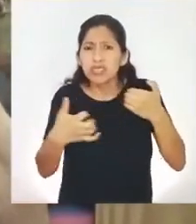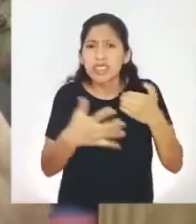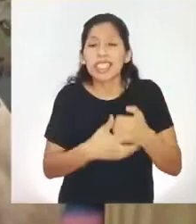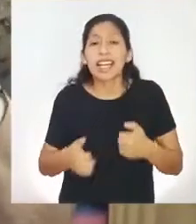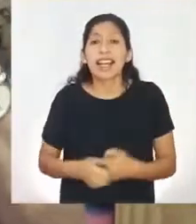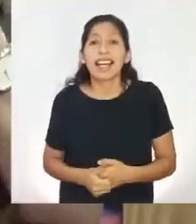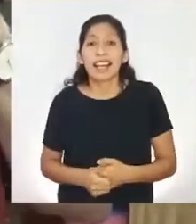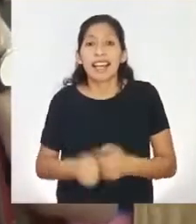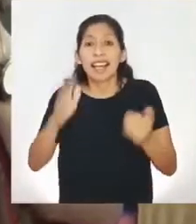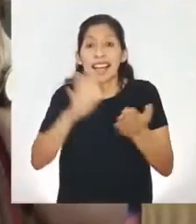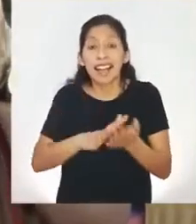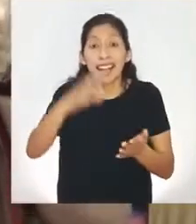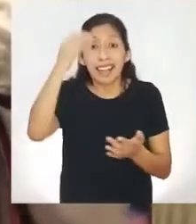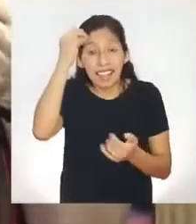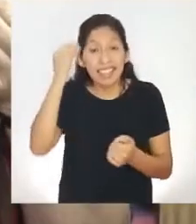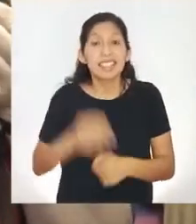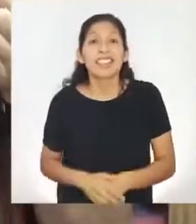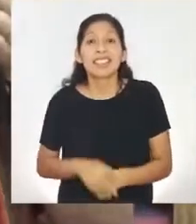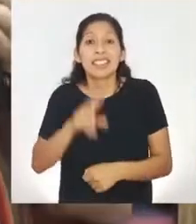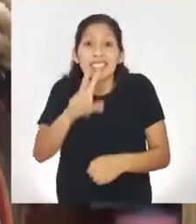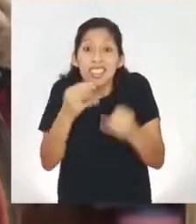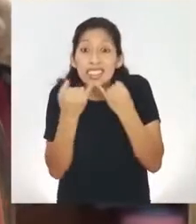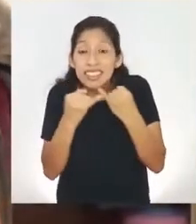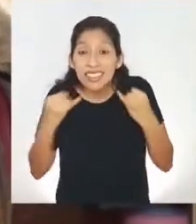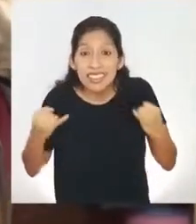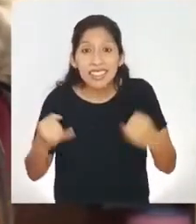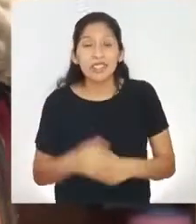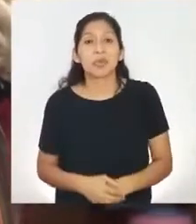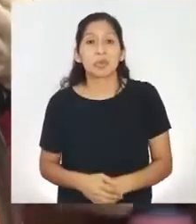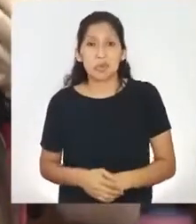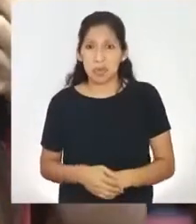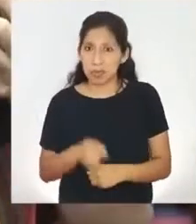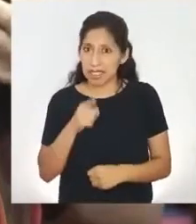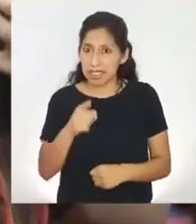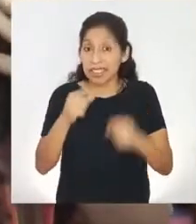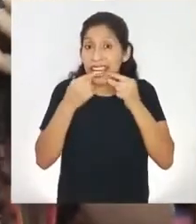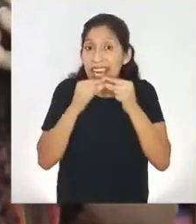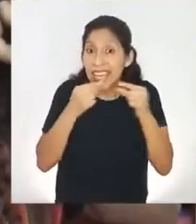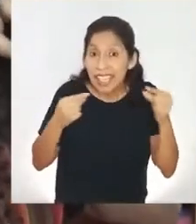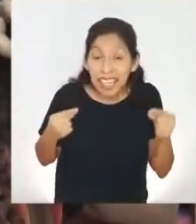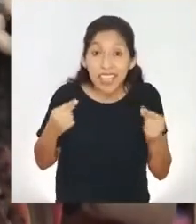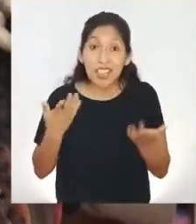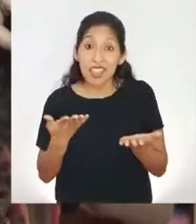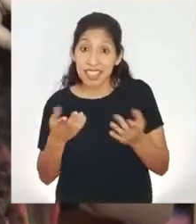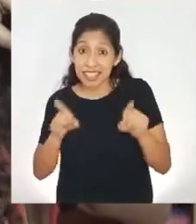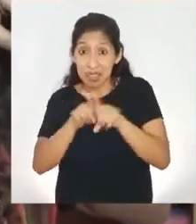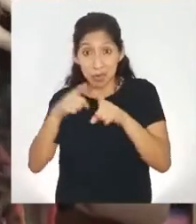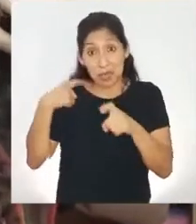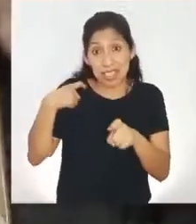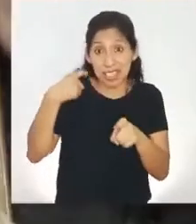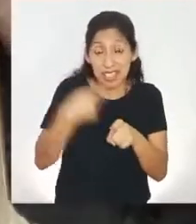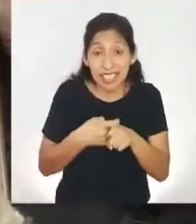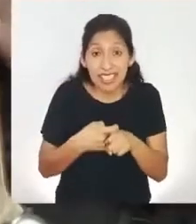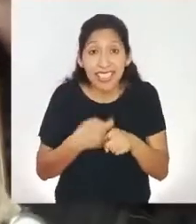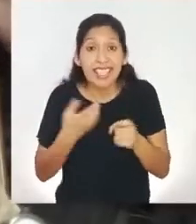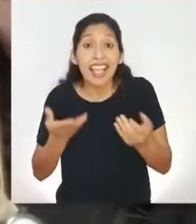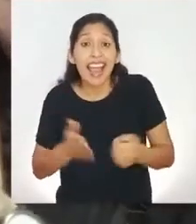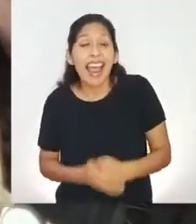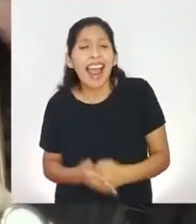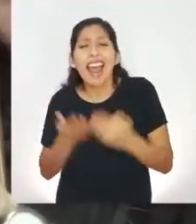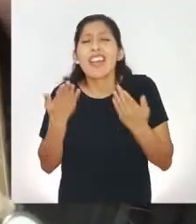Y también aprendimos una canción bilingüe que tenía palabras en quechua y palabras en